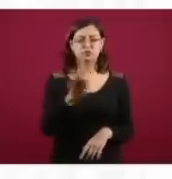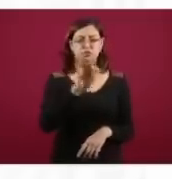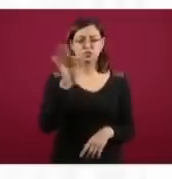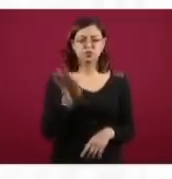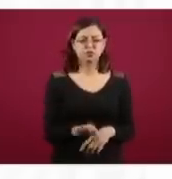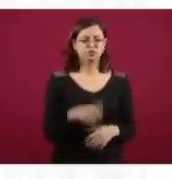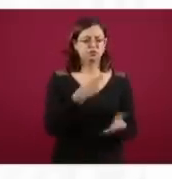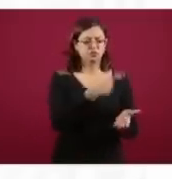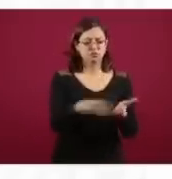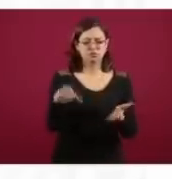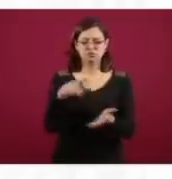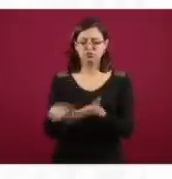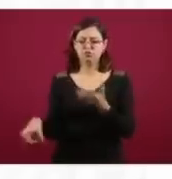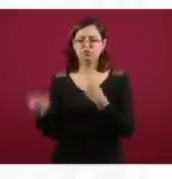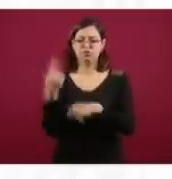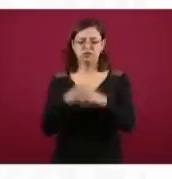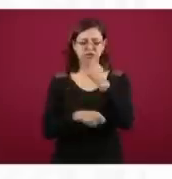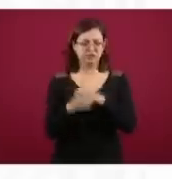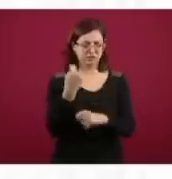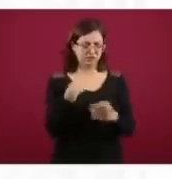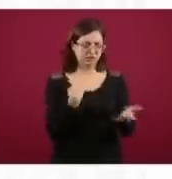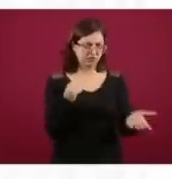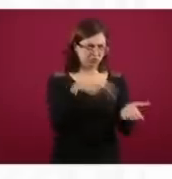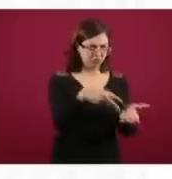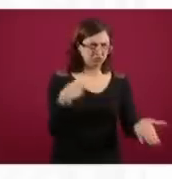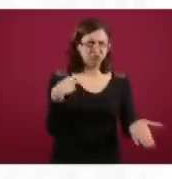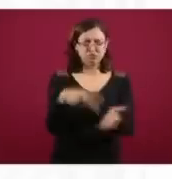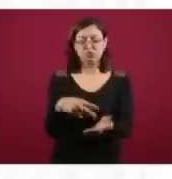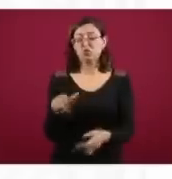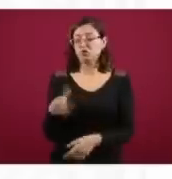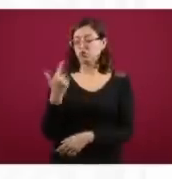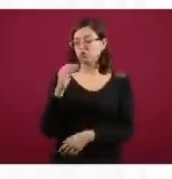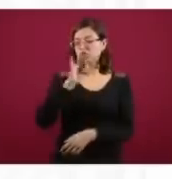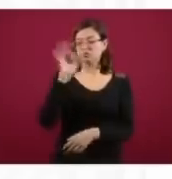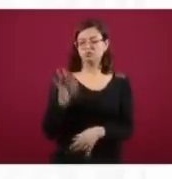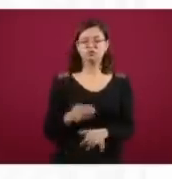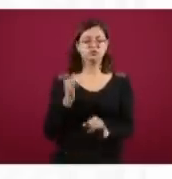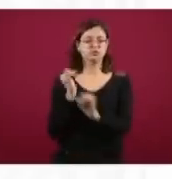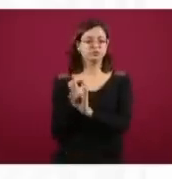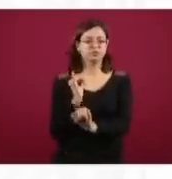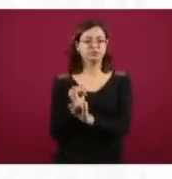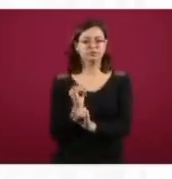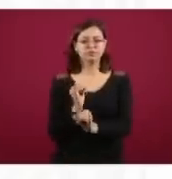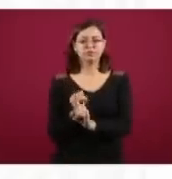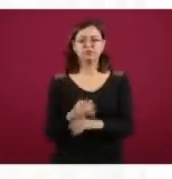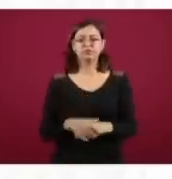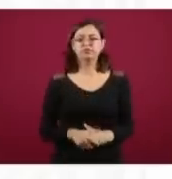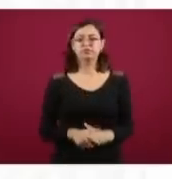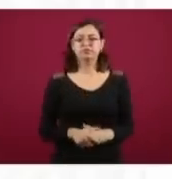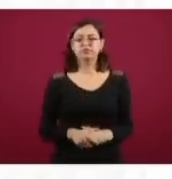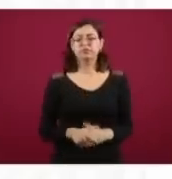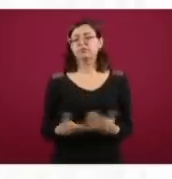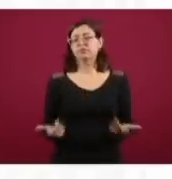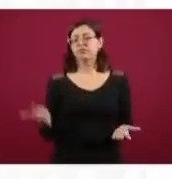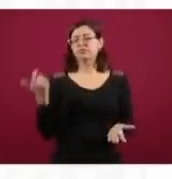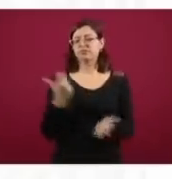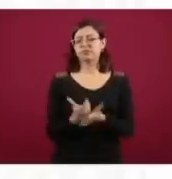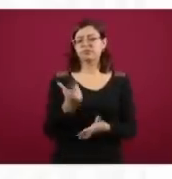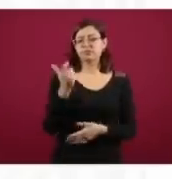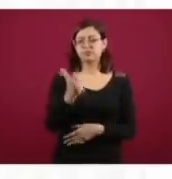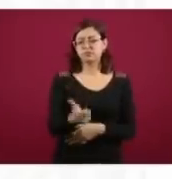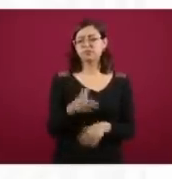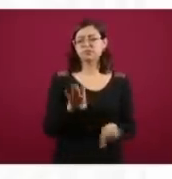realizó compras en tiendas físicas y el 12% en tiendas en línea. Las formas de pago fueron: